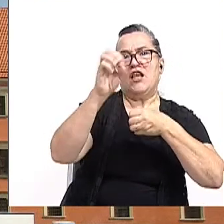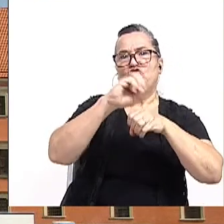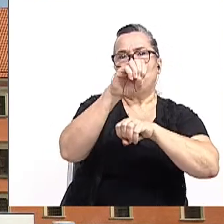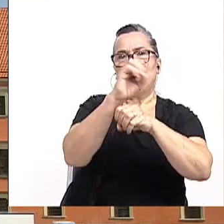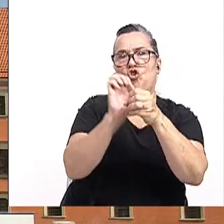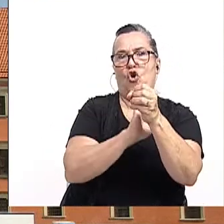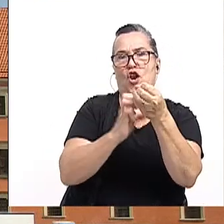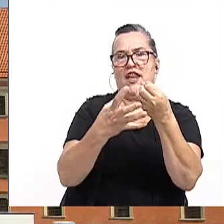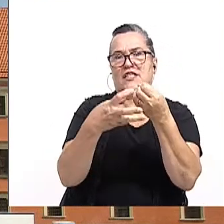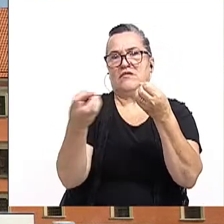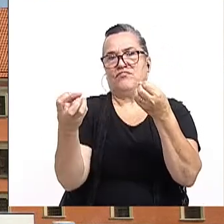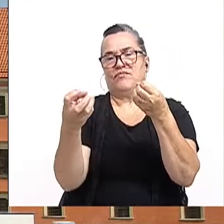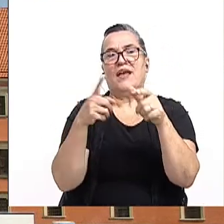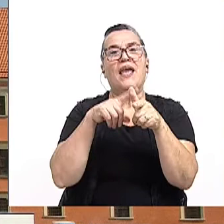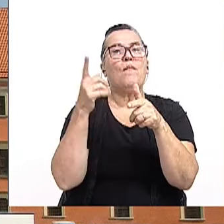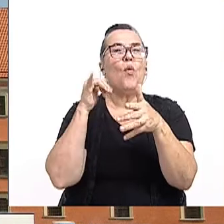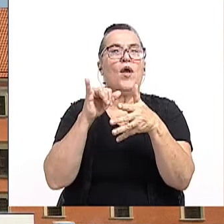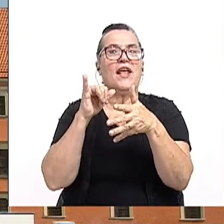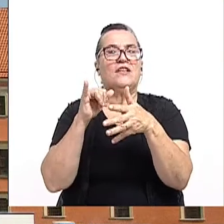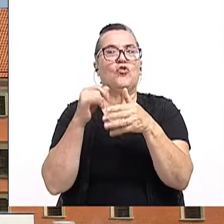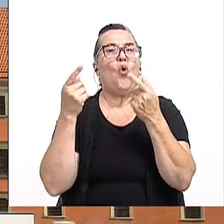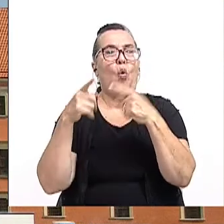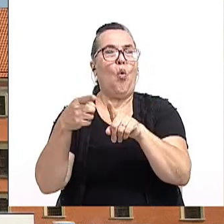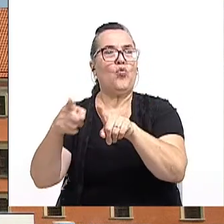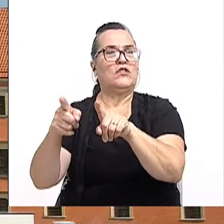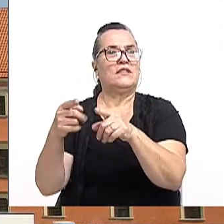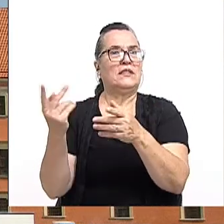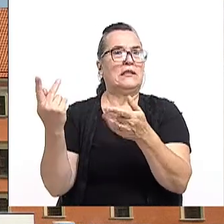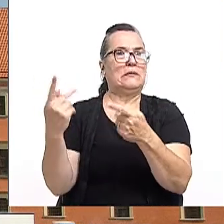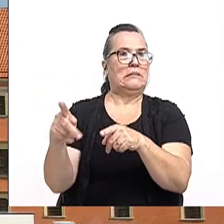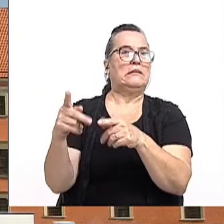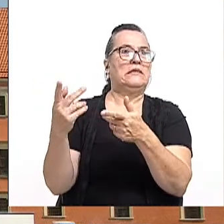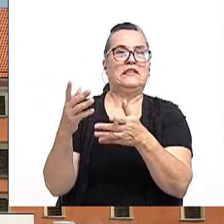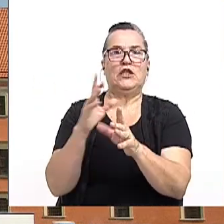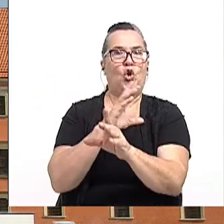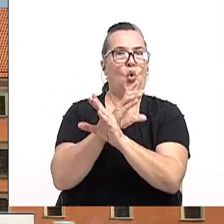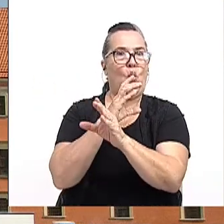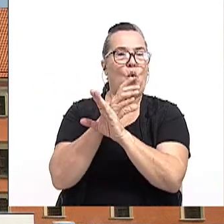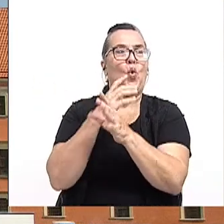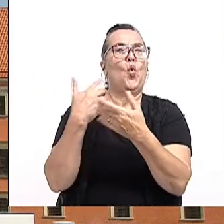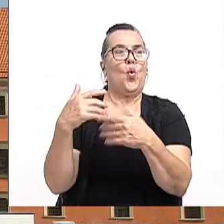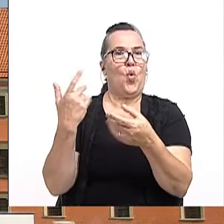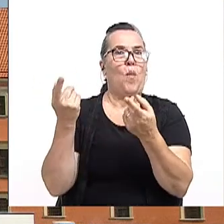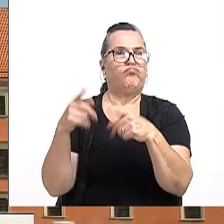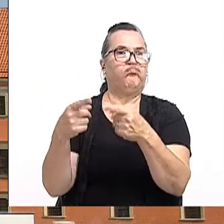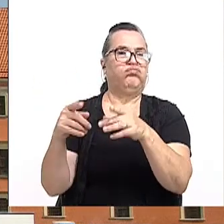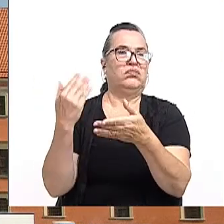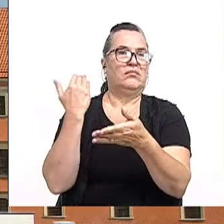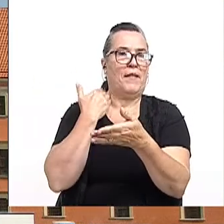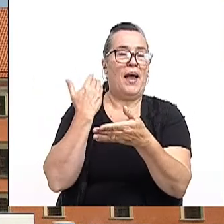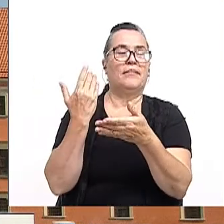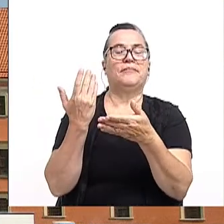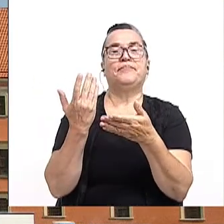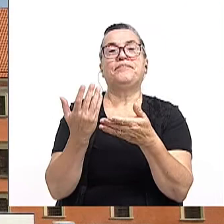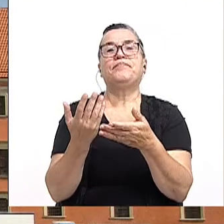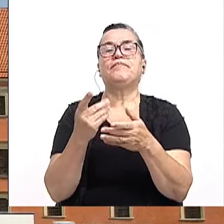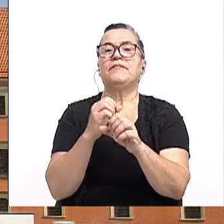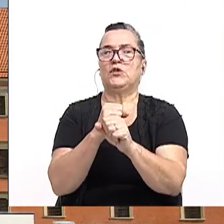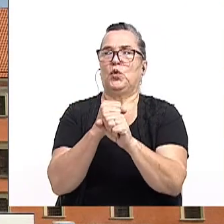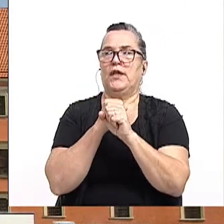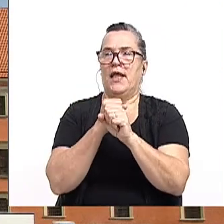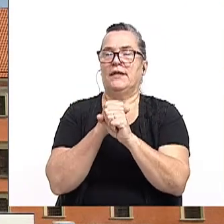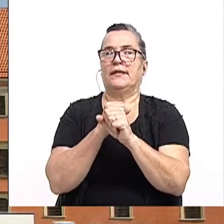los átomos y por eso nos generan más consecuencias en caso de que no se tomen las medidas de seguridad. Es un tipo de